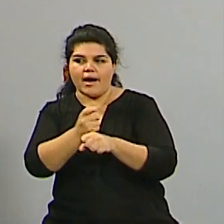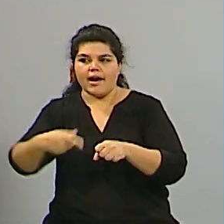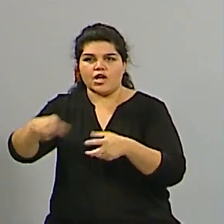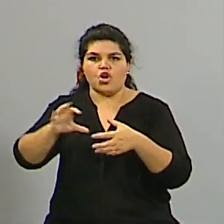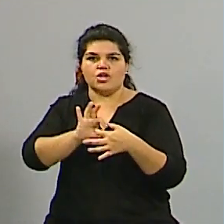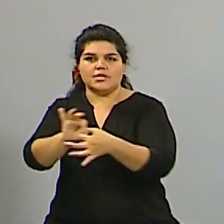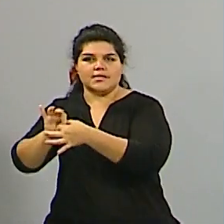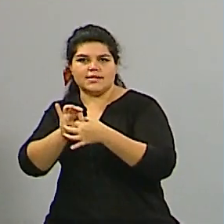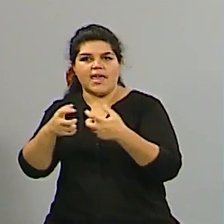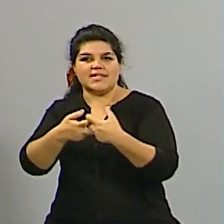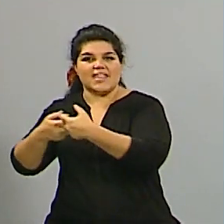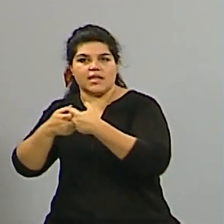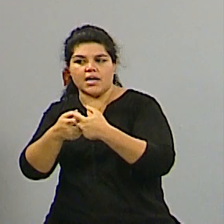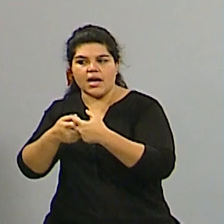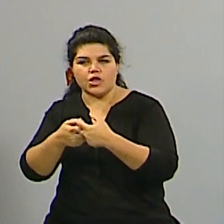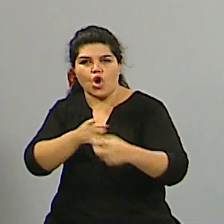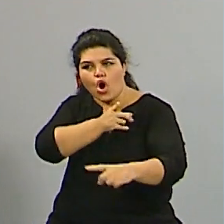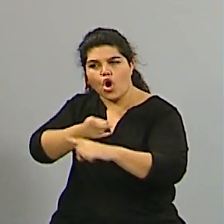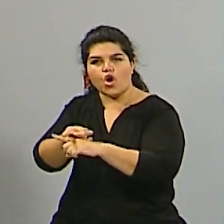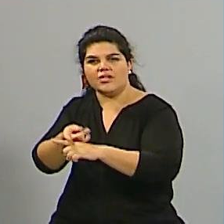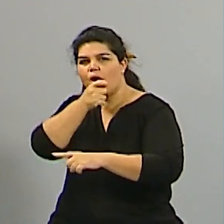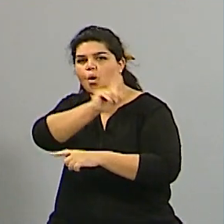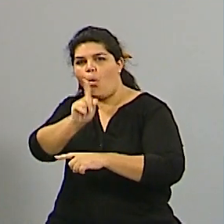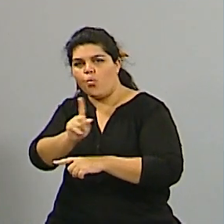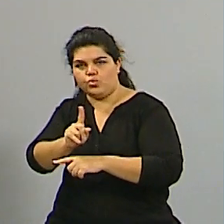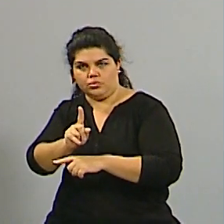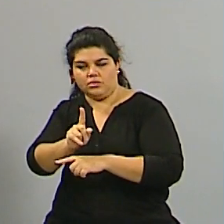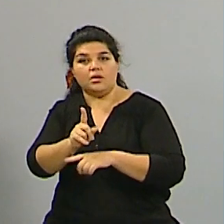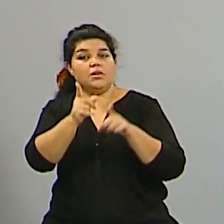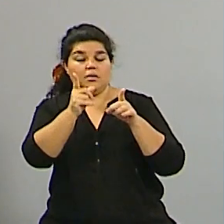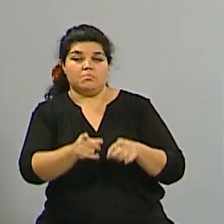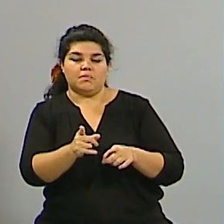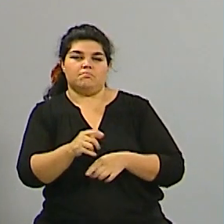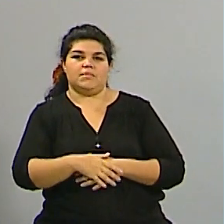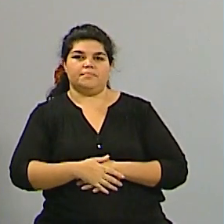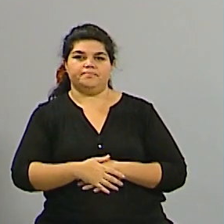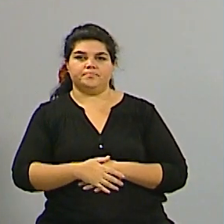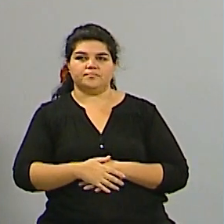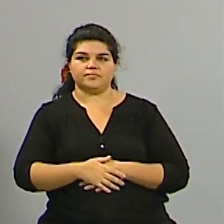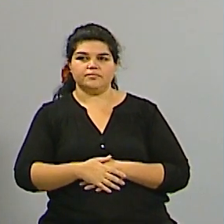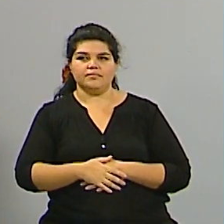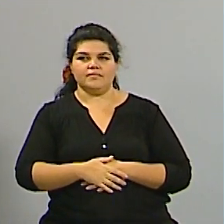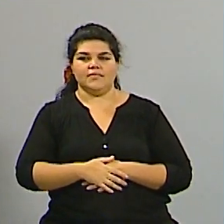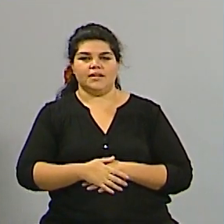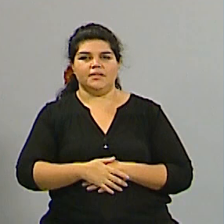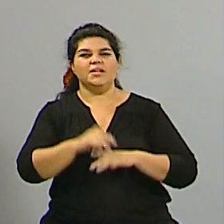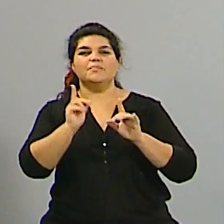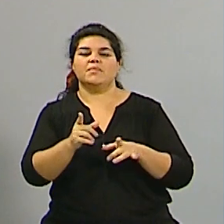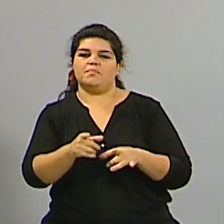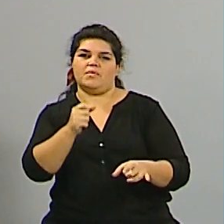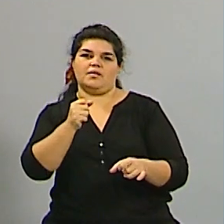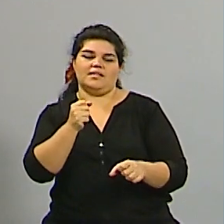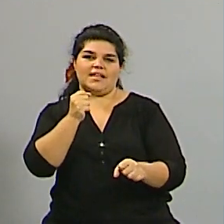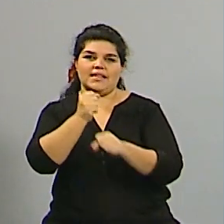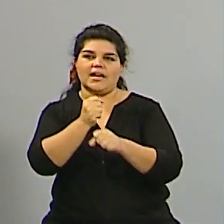sector empresario por un modelo de negocio que está basado en la precarización laboral o en lo que se llama la externalización de los